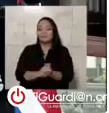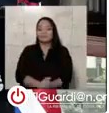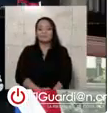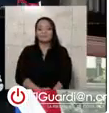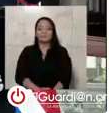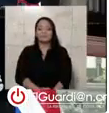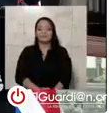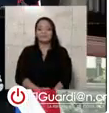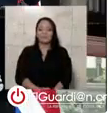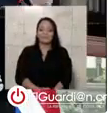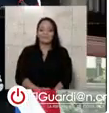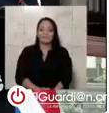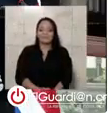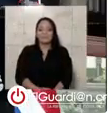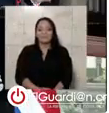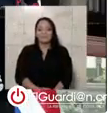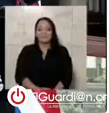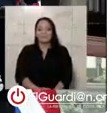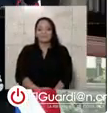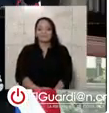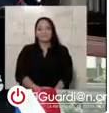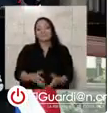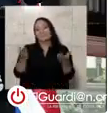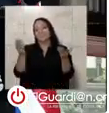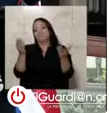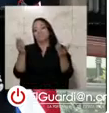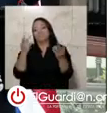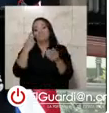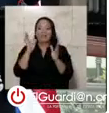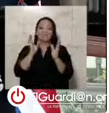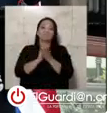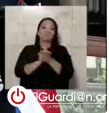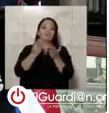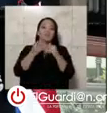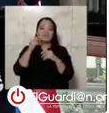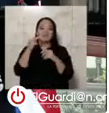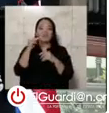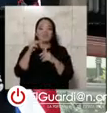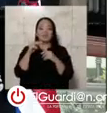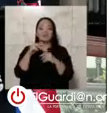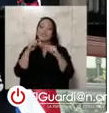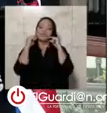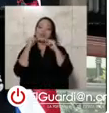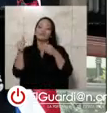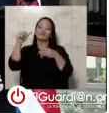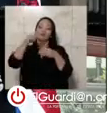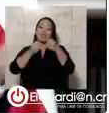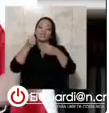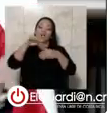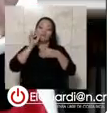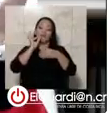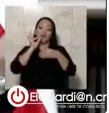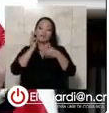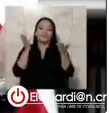Por eso un poquito en zona digo, Chávez le echó café al café, le echó agua, leche al café, y había que